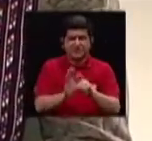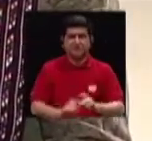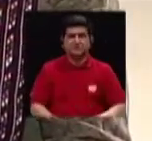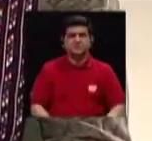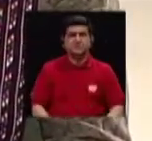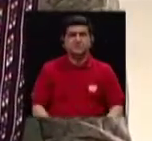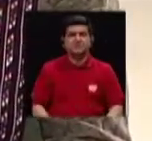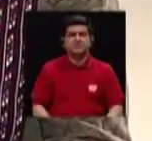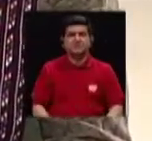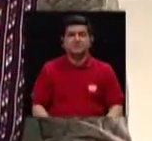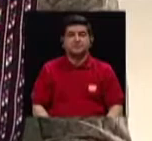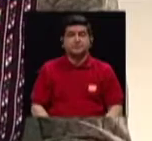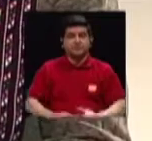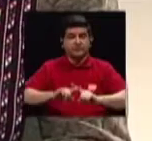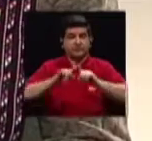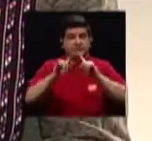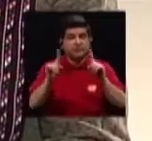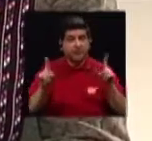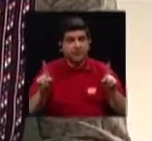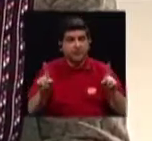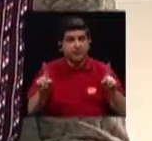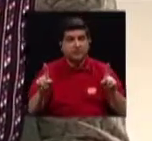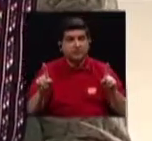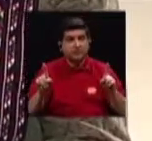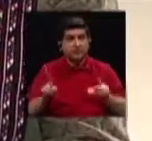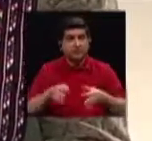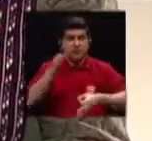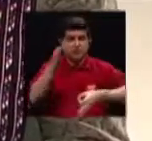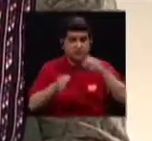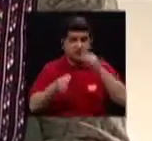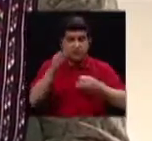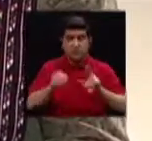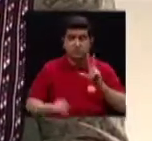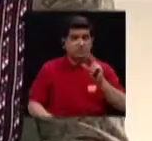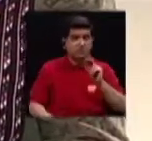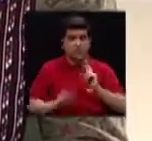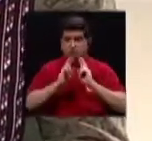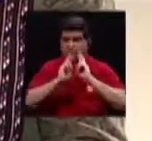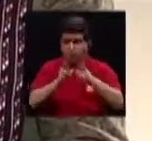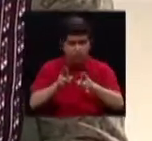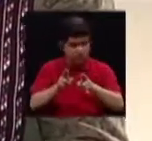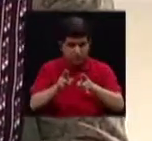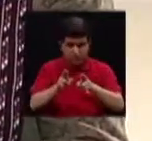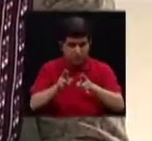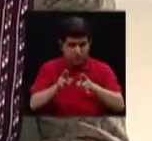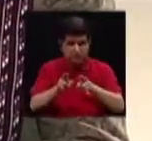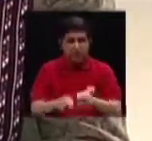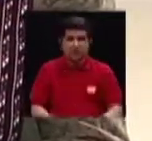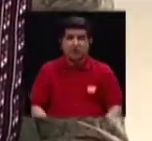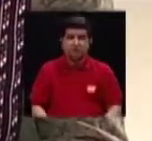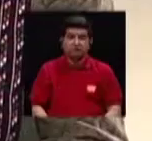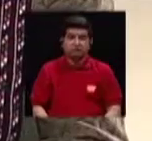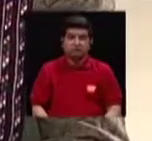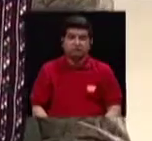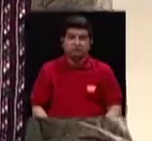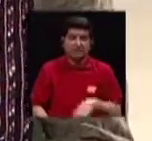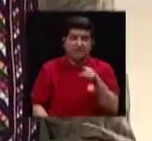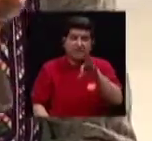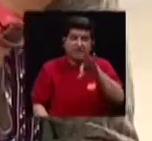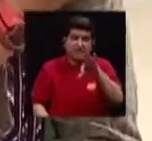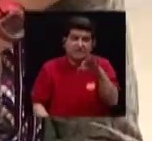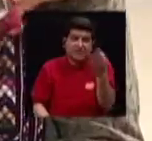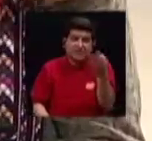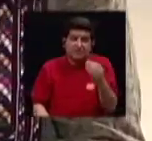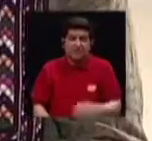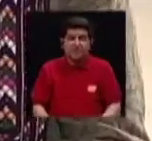Pero si la justicia no da una respuesta, lo que hace es, quieras o no,